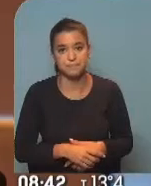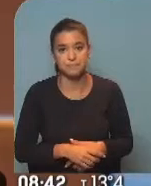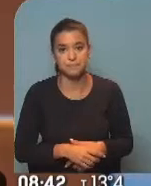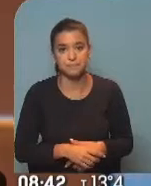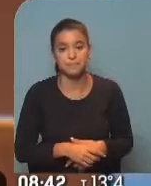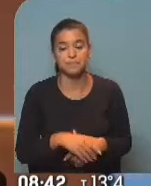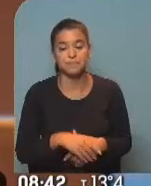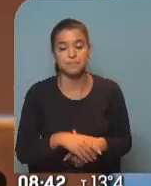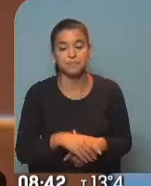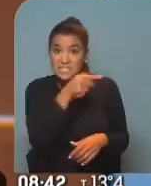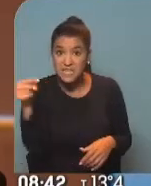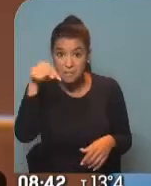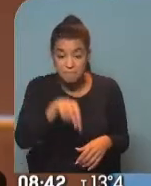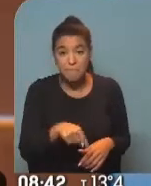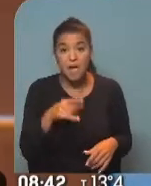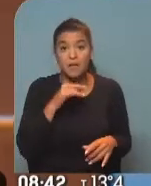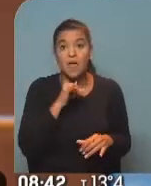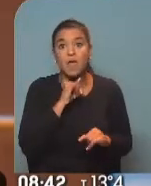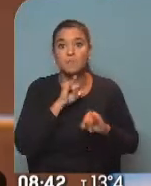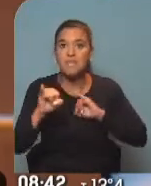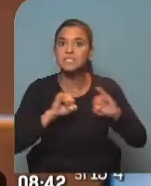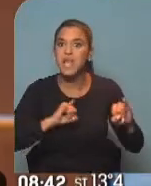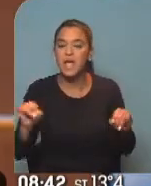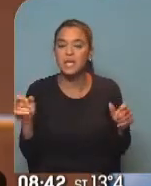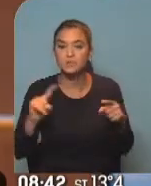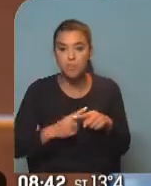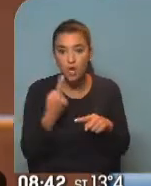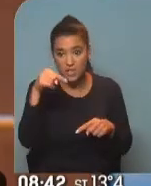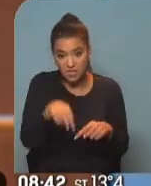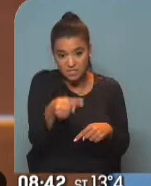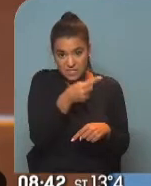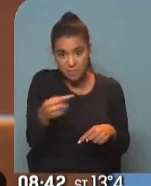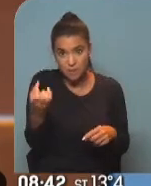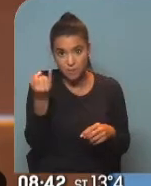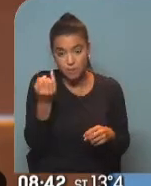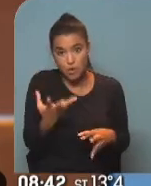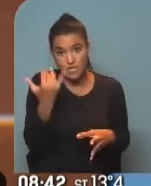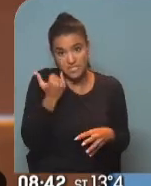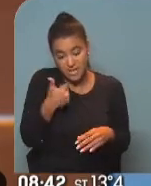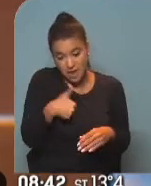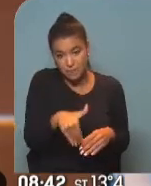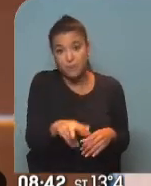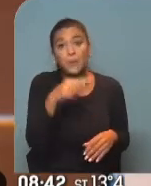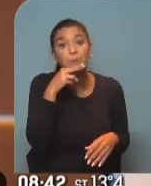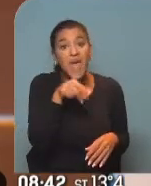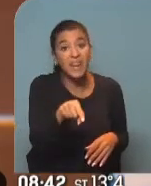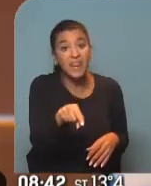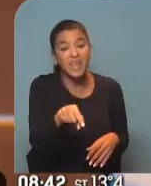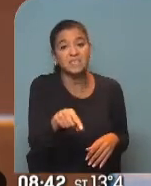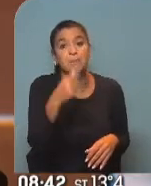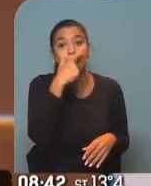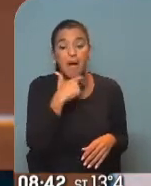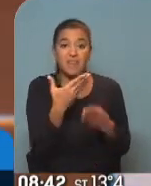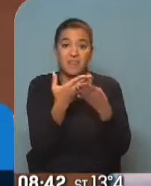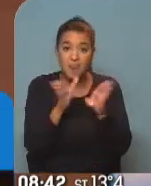semana con muchos mensajes políticos ese está porque ya lo hemos adelantado el próximo viernes mauricio macri